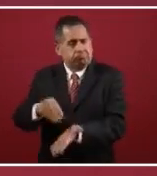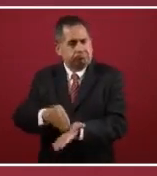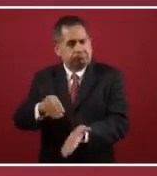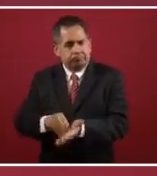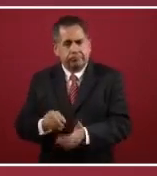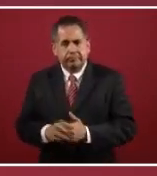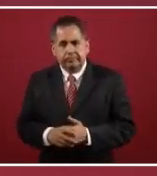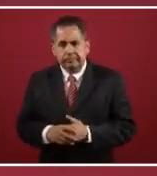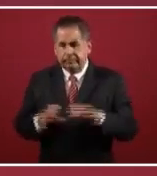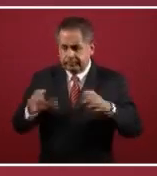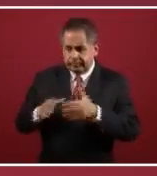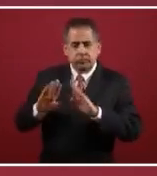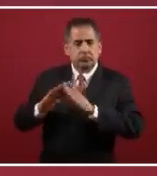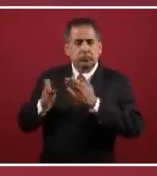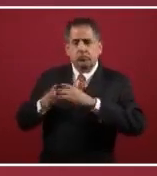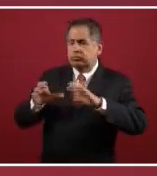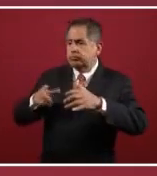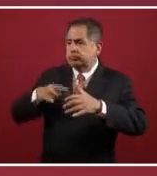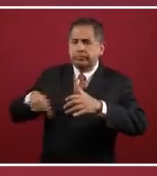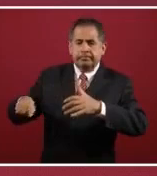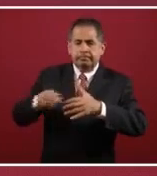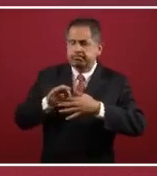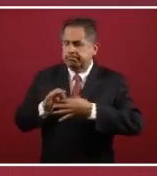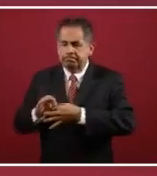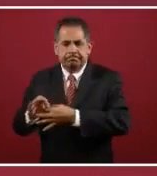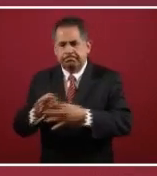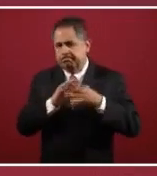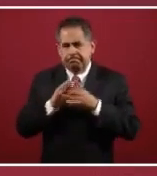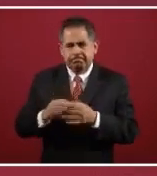la vida comunitaria.